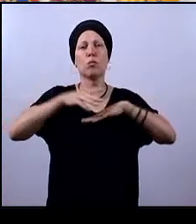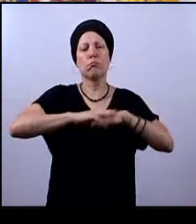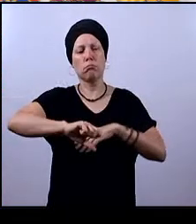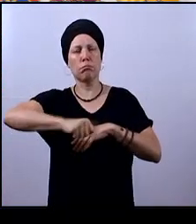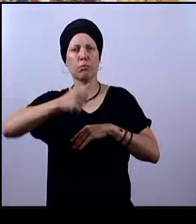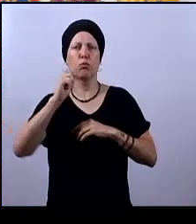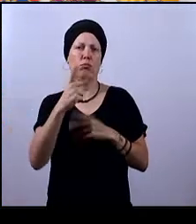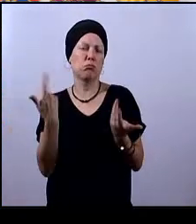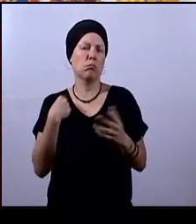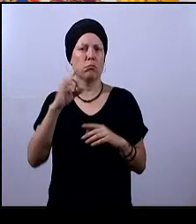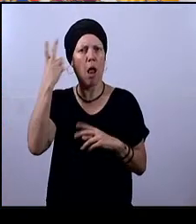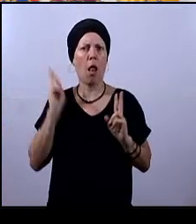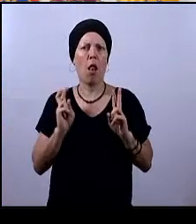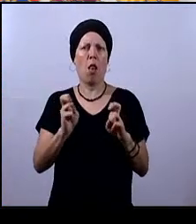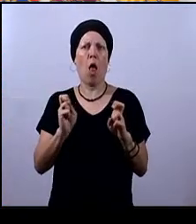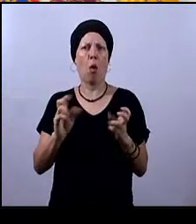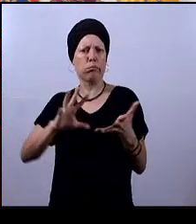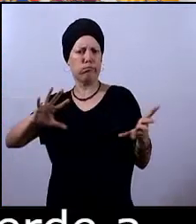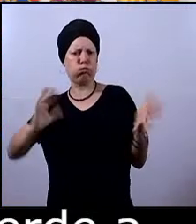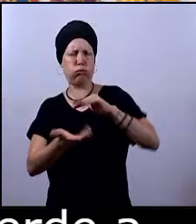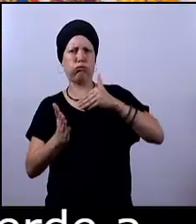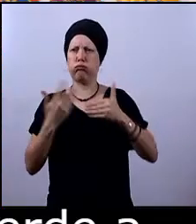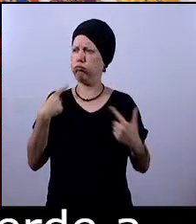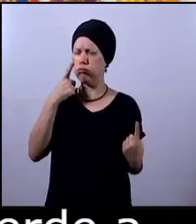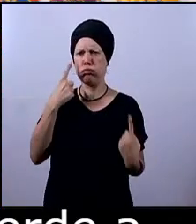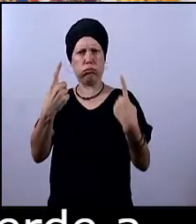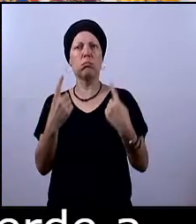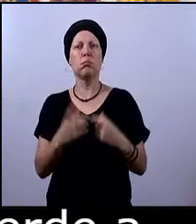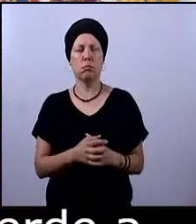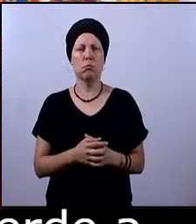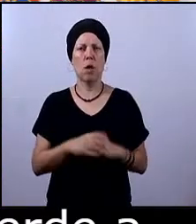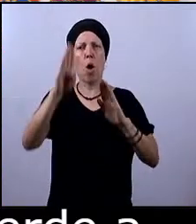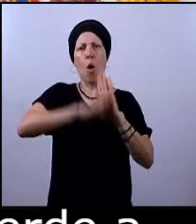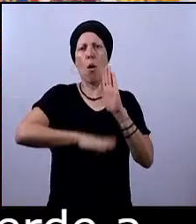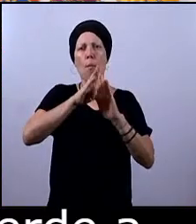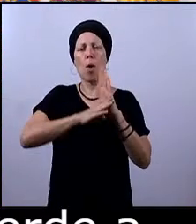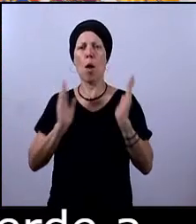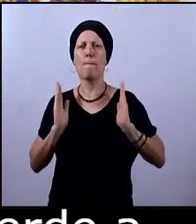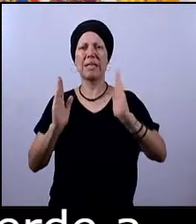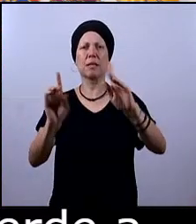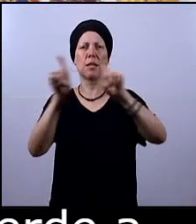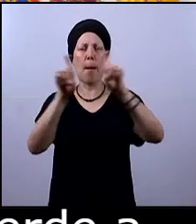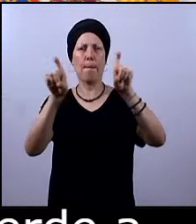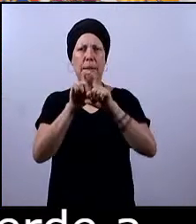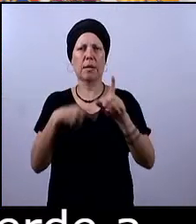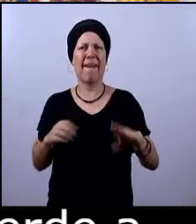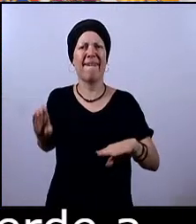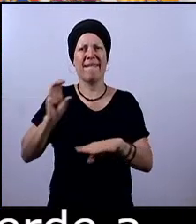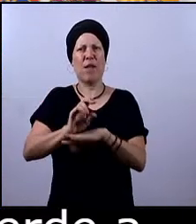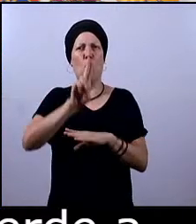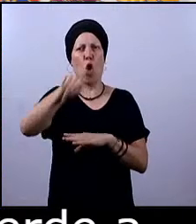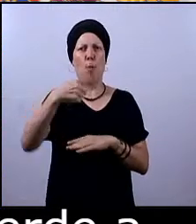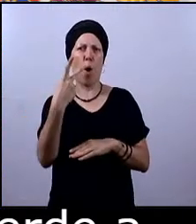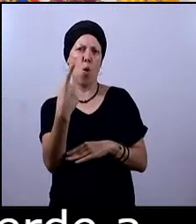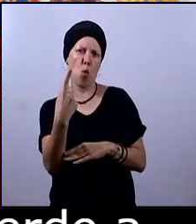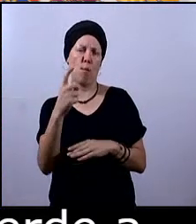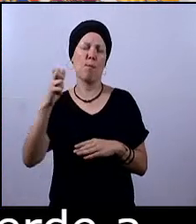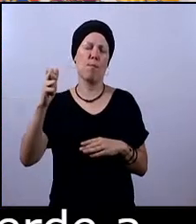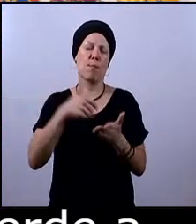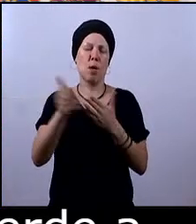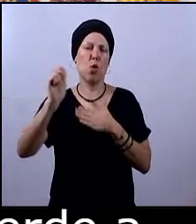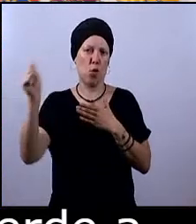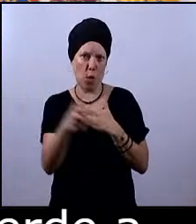a una iniciativa transformadora, pionera, el programa Pasarela Empresa, con una inversión de 2,1 millones de